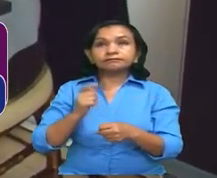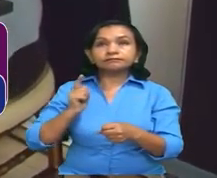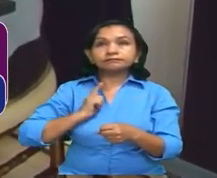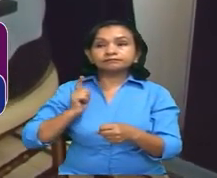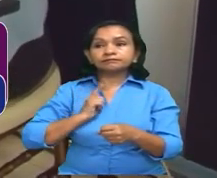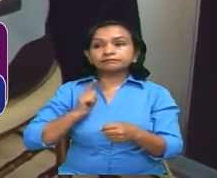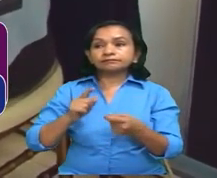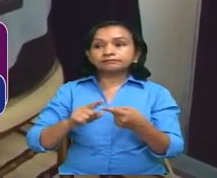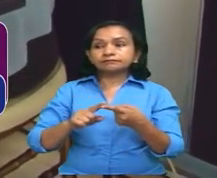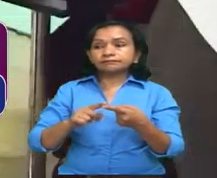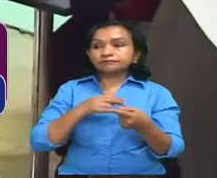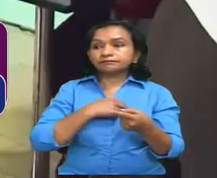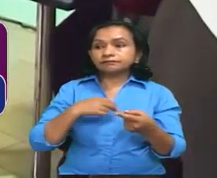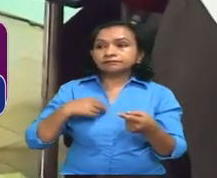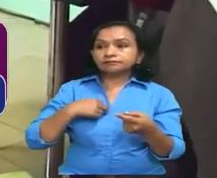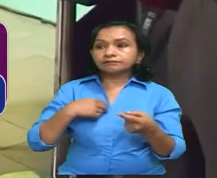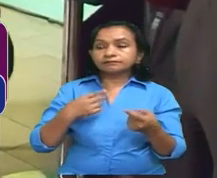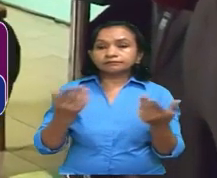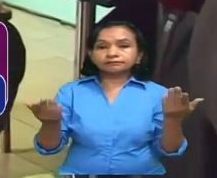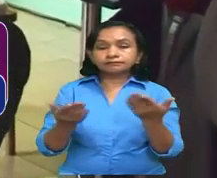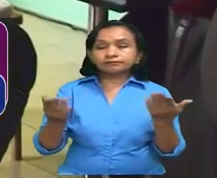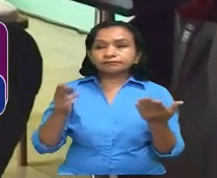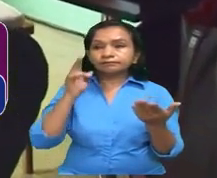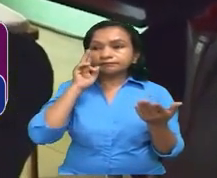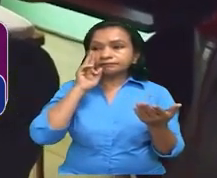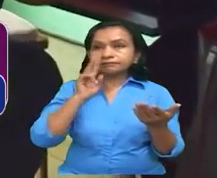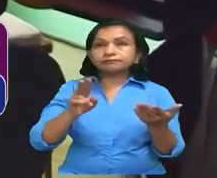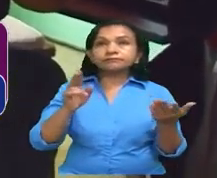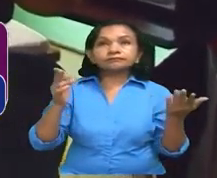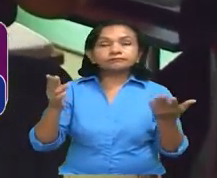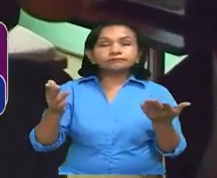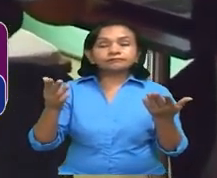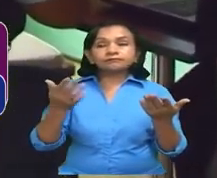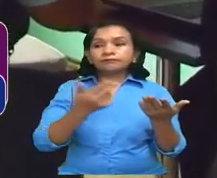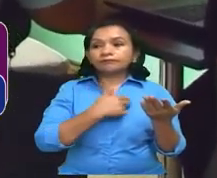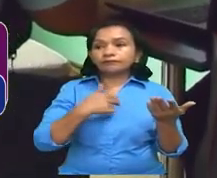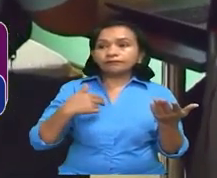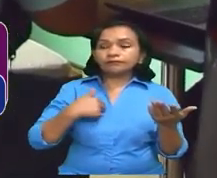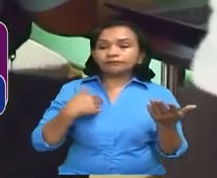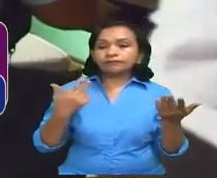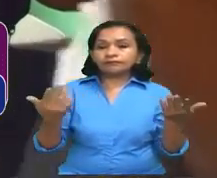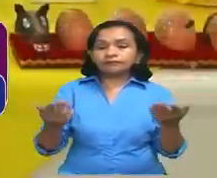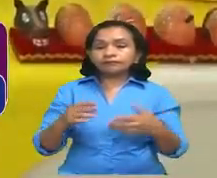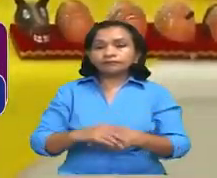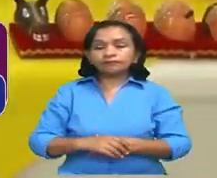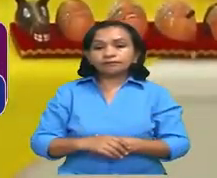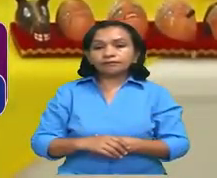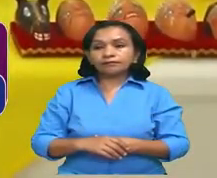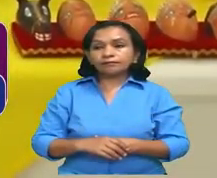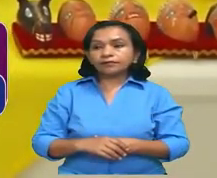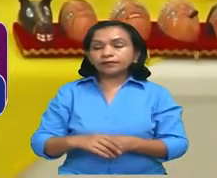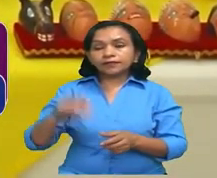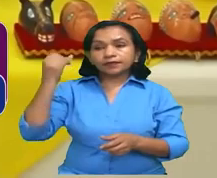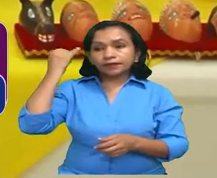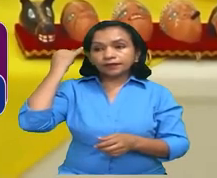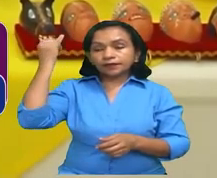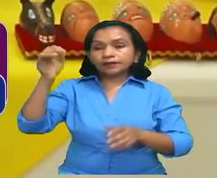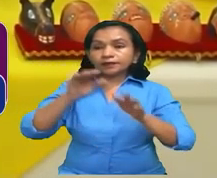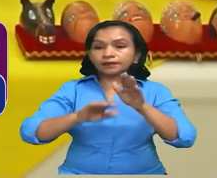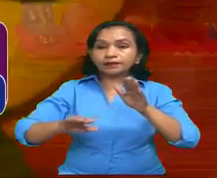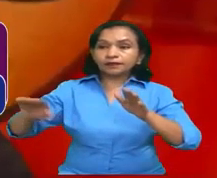San Juan del Sur y en Corinto, que son los dos lados donde recibimos. Sí, según decía incluso el presidente de la empresa portuaria, precisamente por eso que